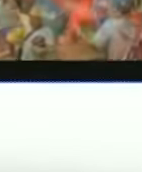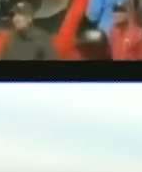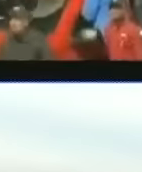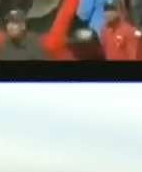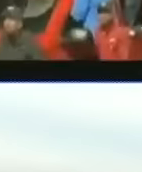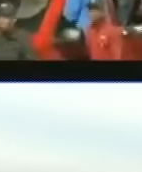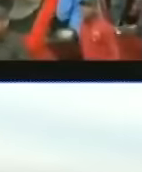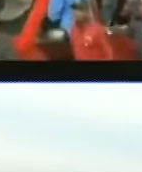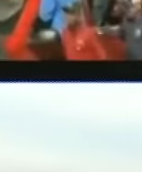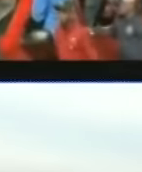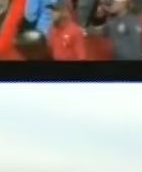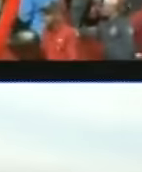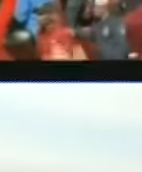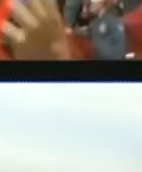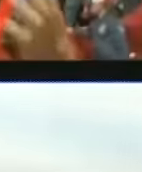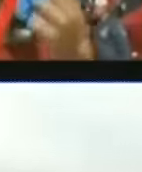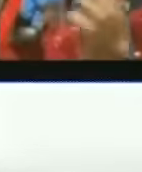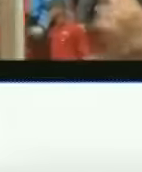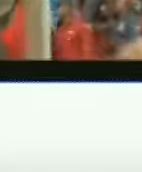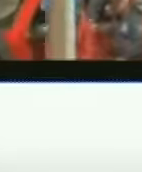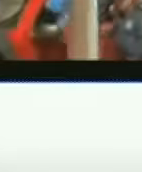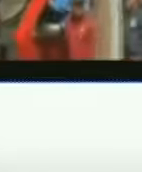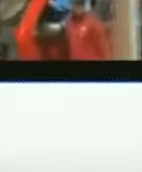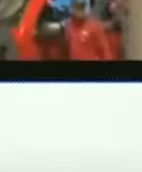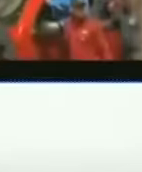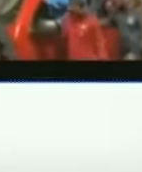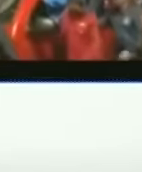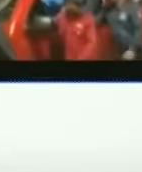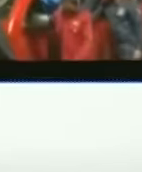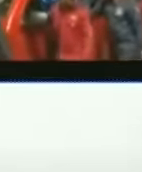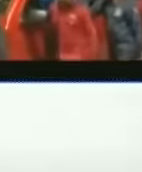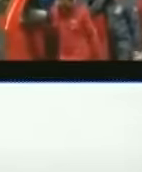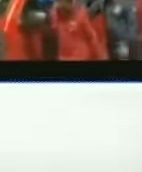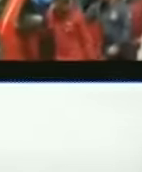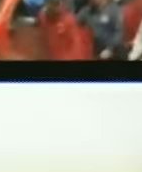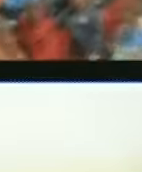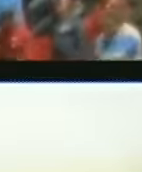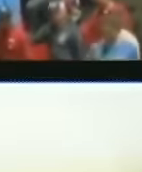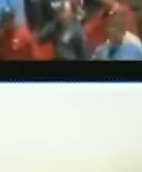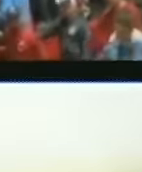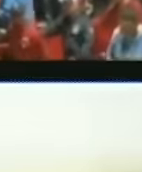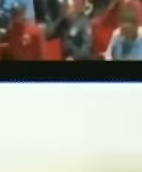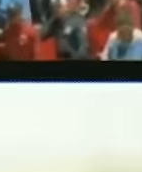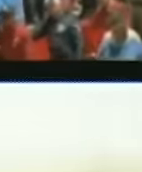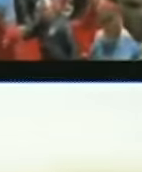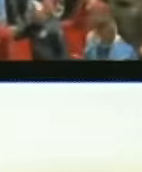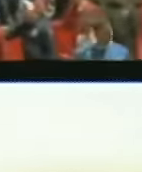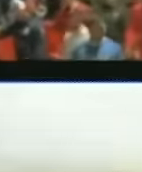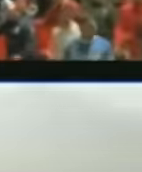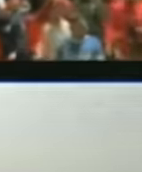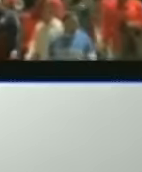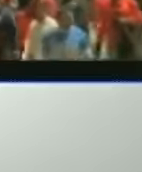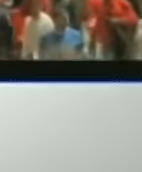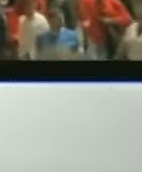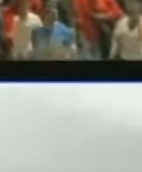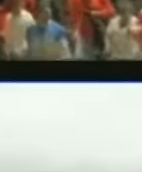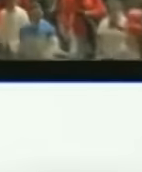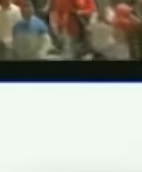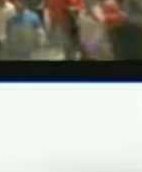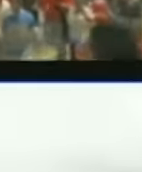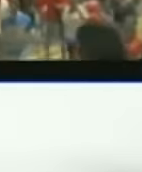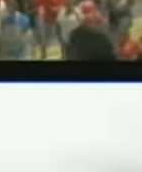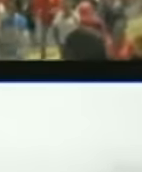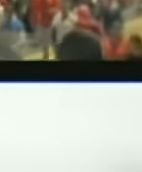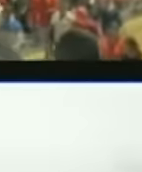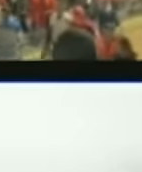esto me lo propuso a mí el gobernador Morel Rodríguez en una conversación que tuvimos. Yo respeto mucho